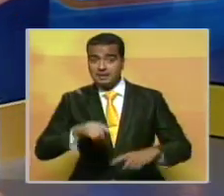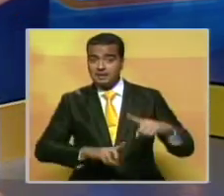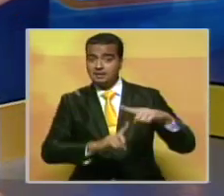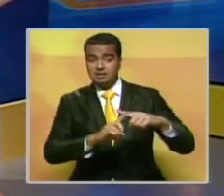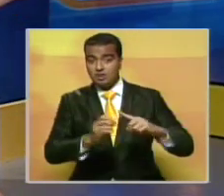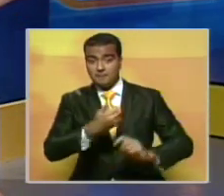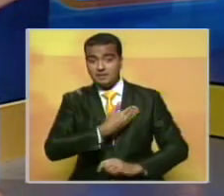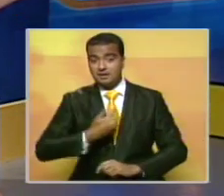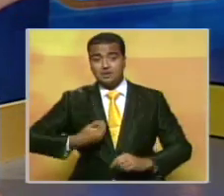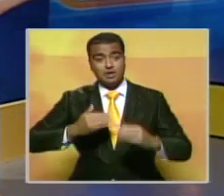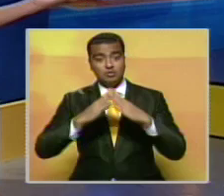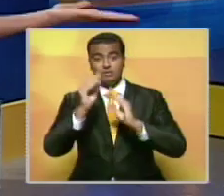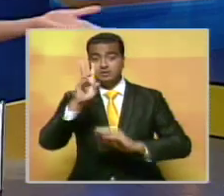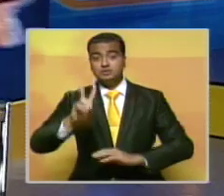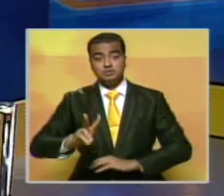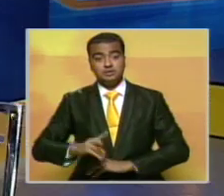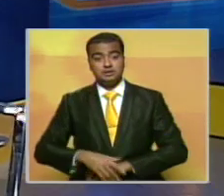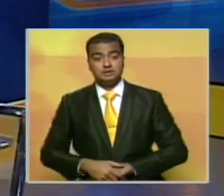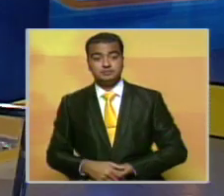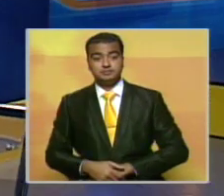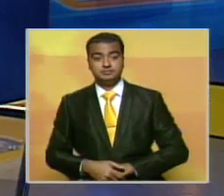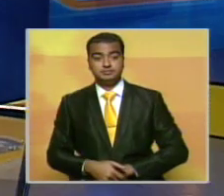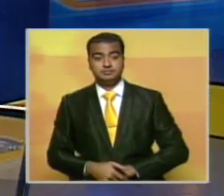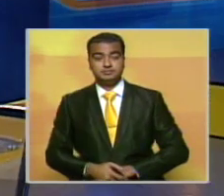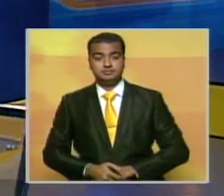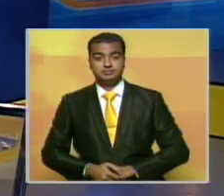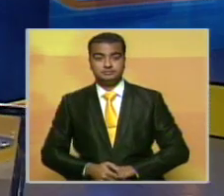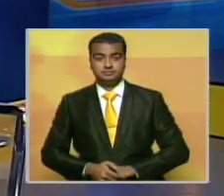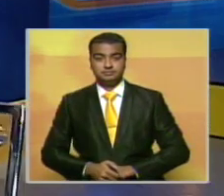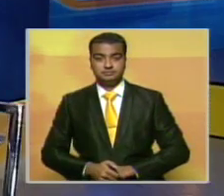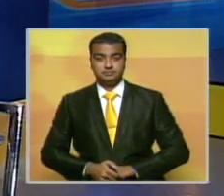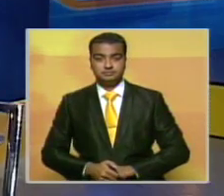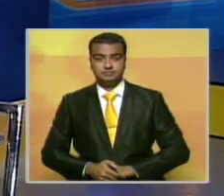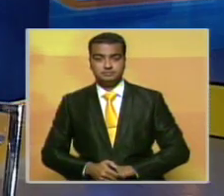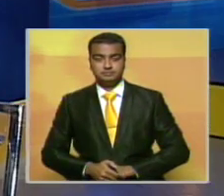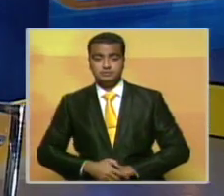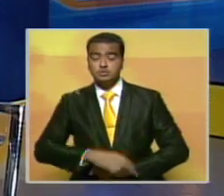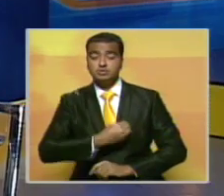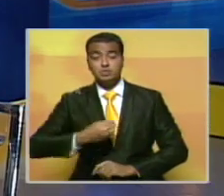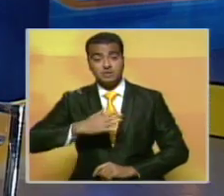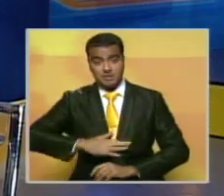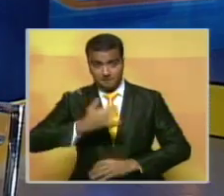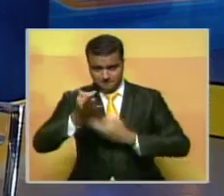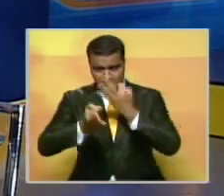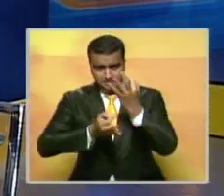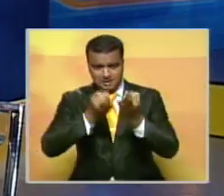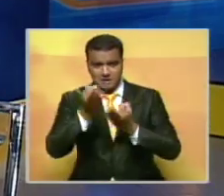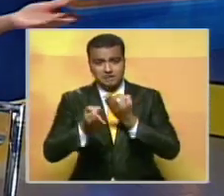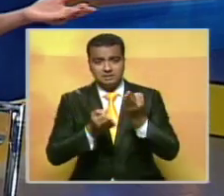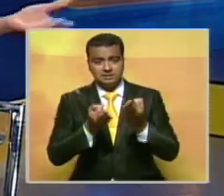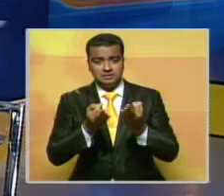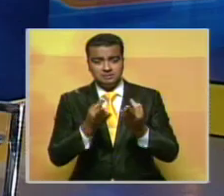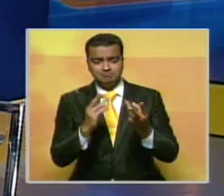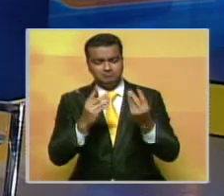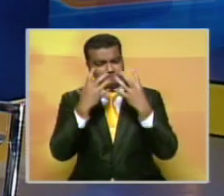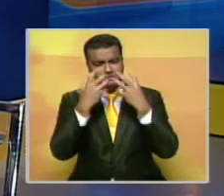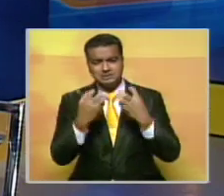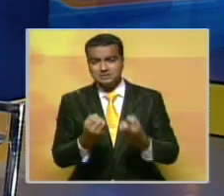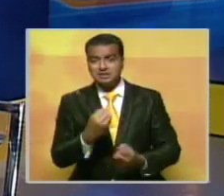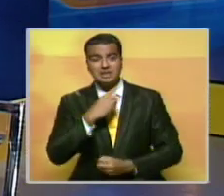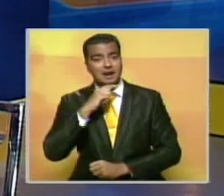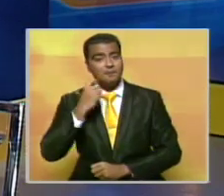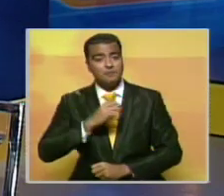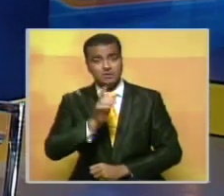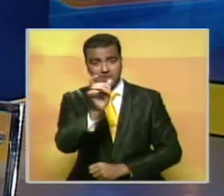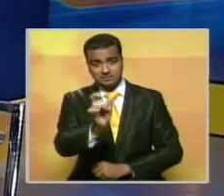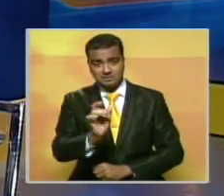de Venezuela, ¿verdad que sí? Así es. El tío de todos. Nosotros estamos aquí para comentarles que ha sido muy lamentable esta pérdida